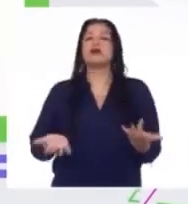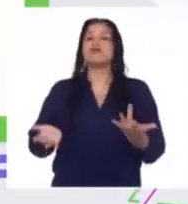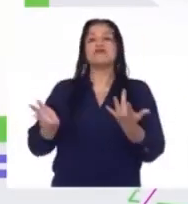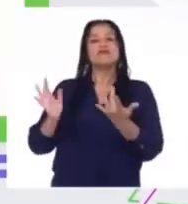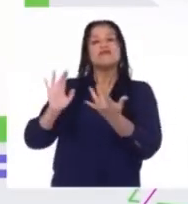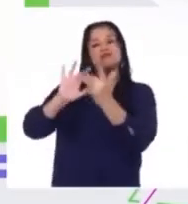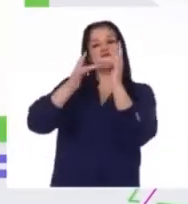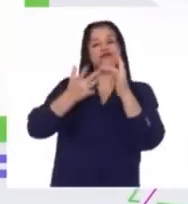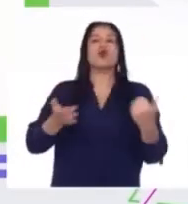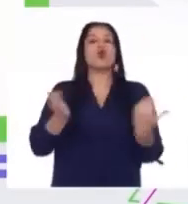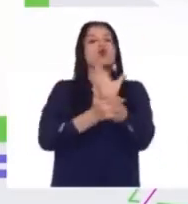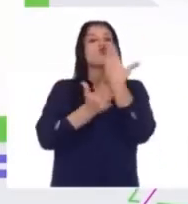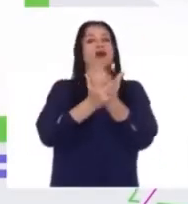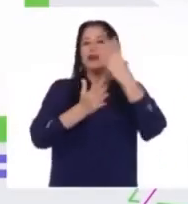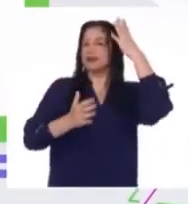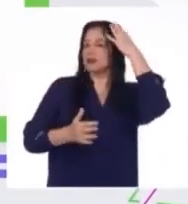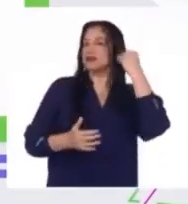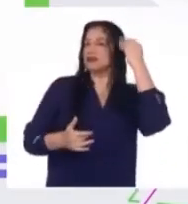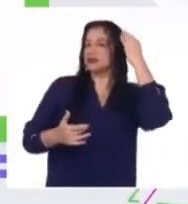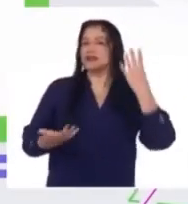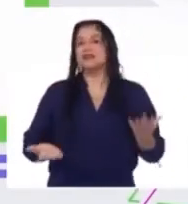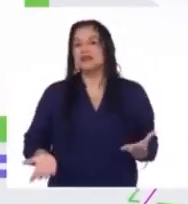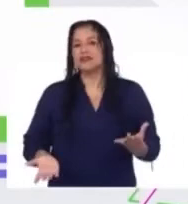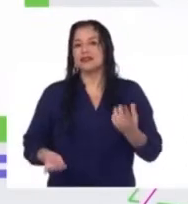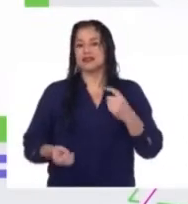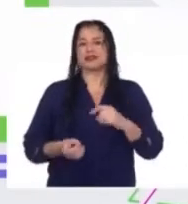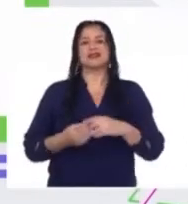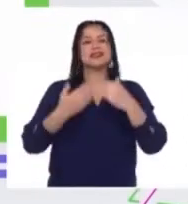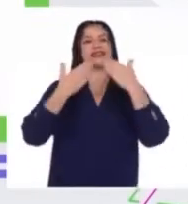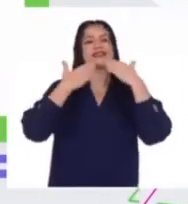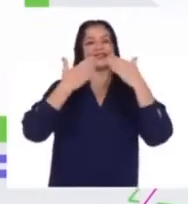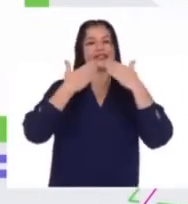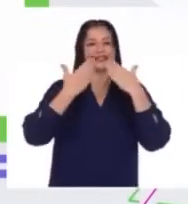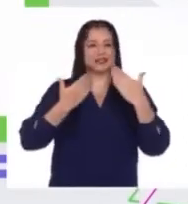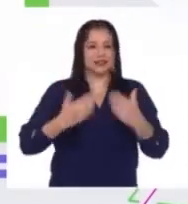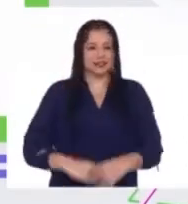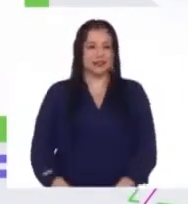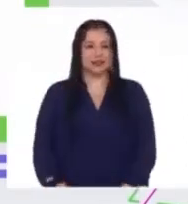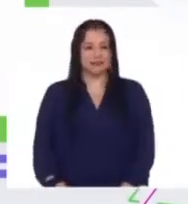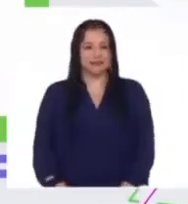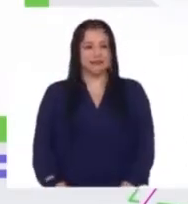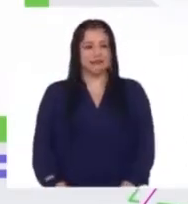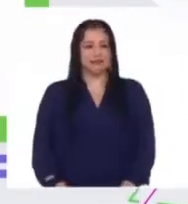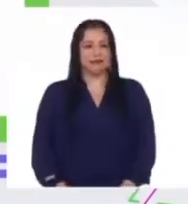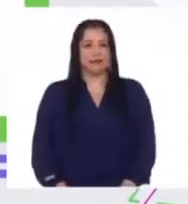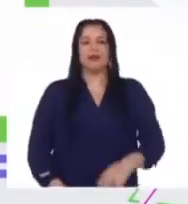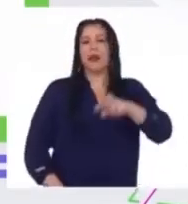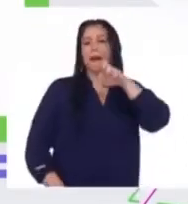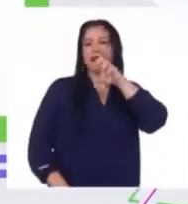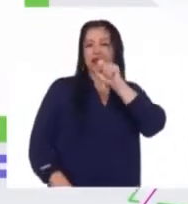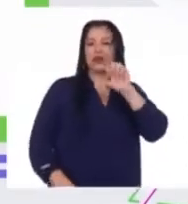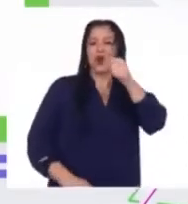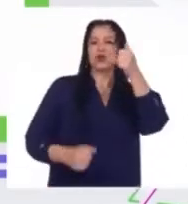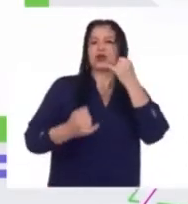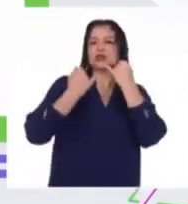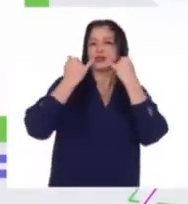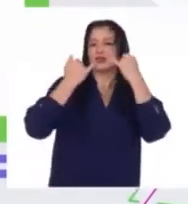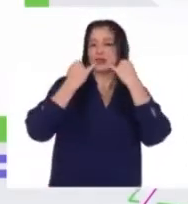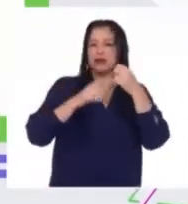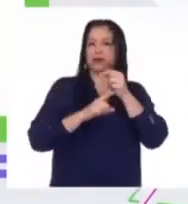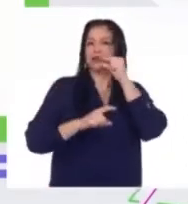conectándote con nuevas experiencias. Gracias. Irak. Pasonki,